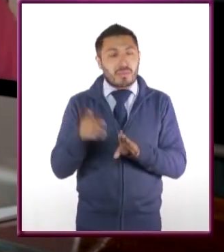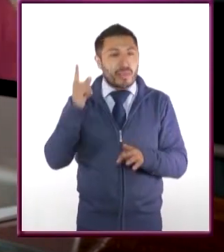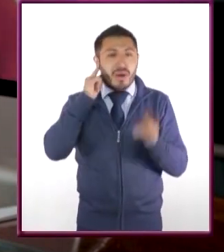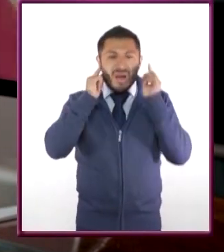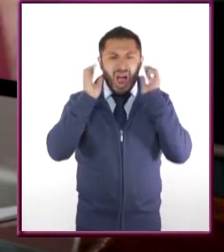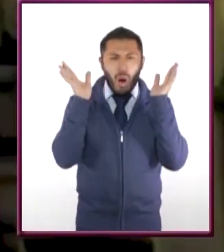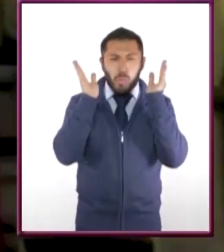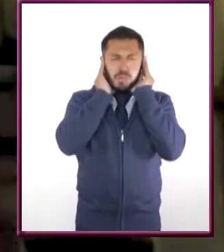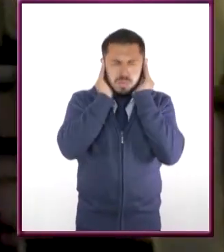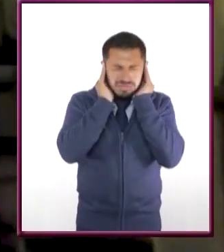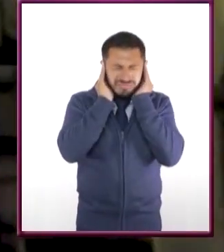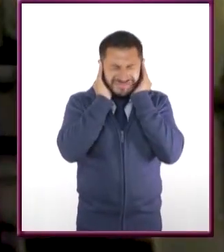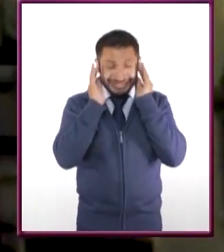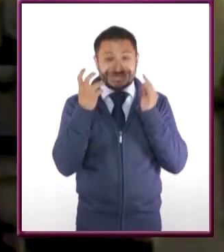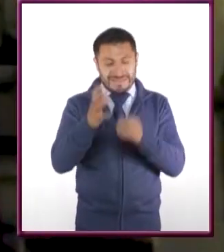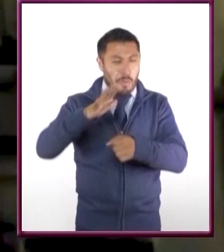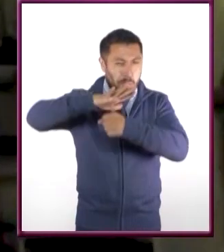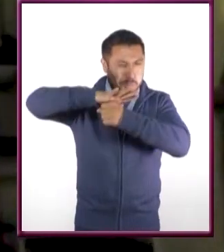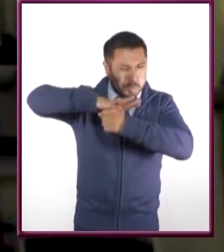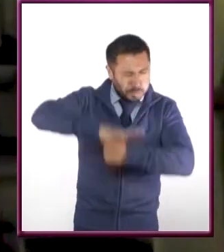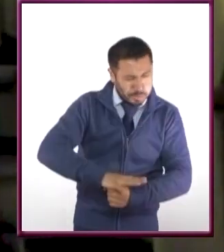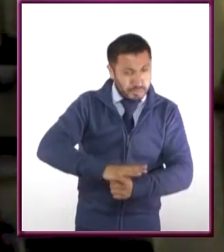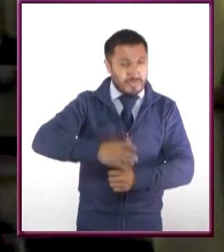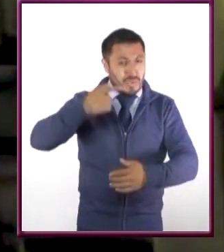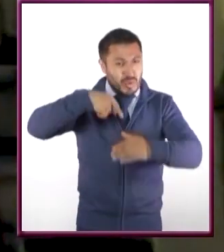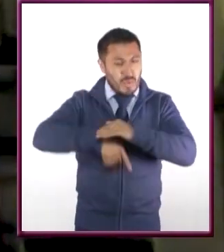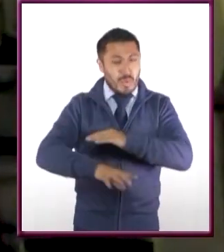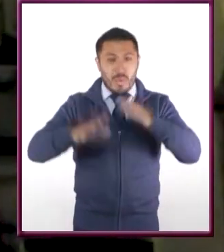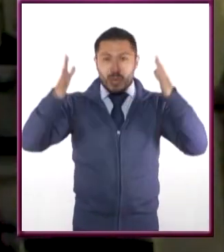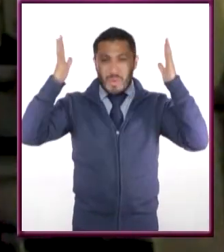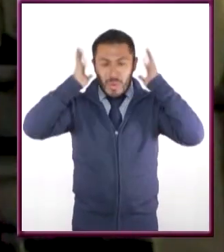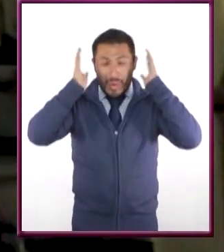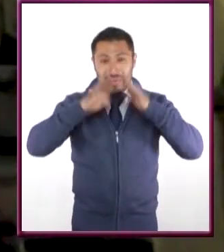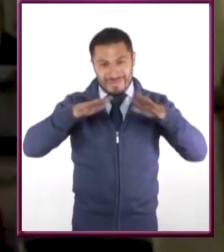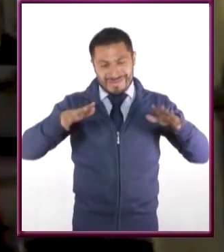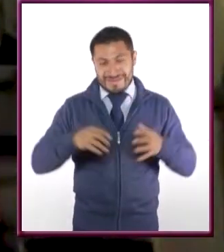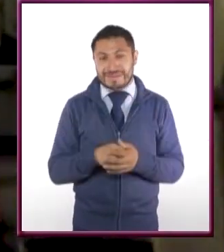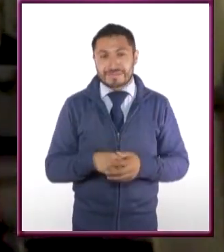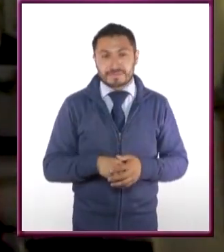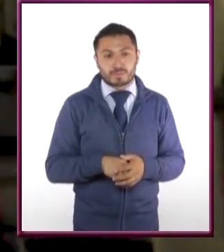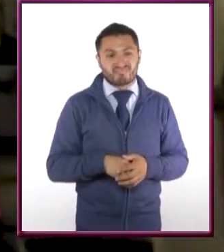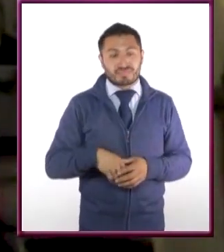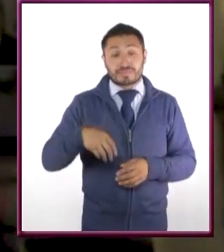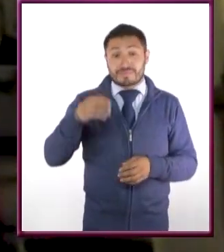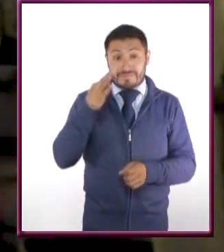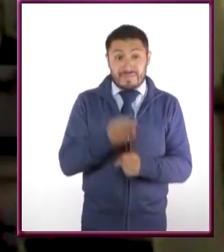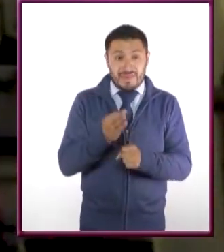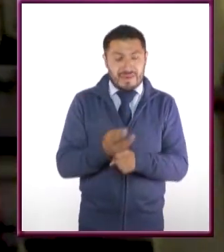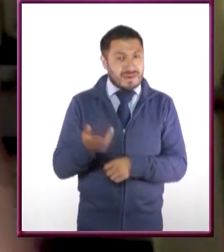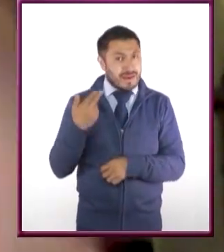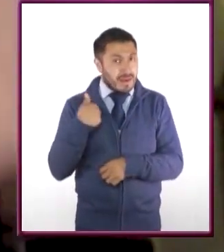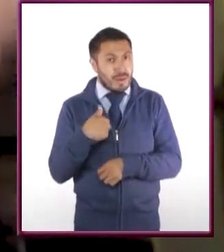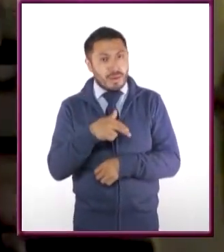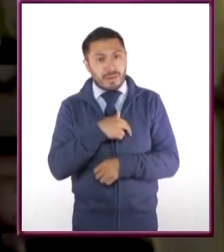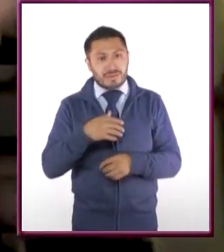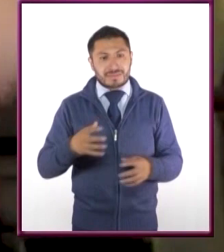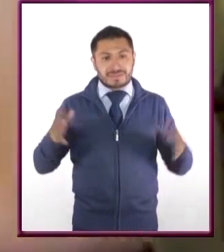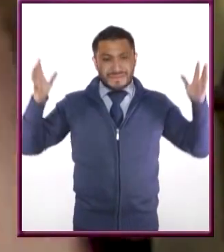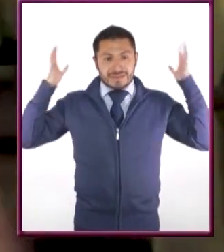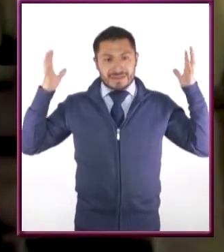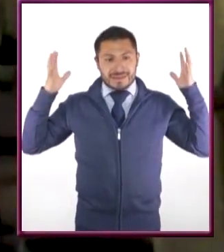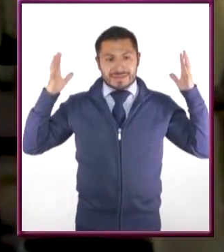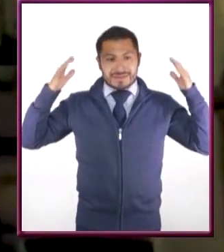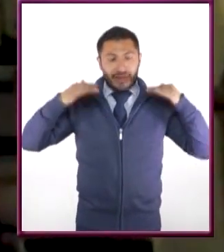Es precisamente por la presión que está ahí ejerciendo. Y bueno, en este momento nosotros estamos cargando